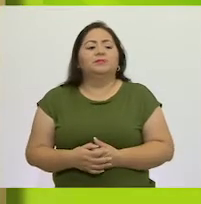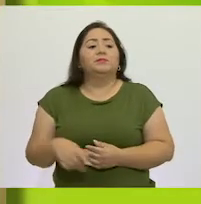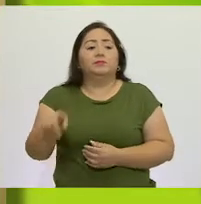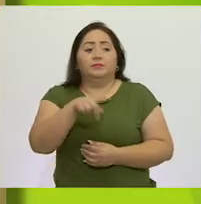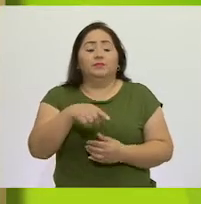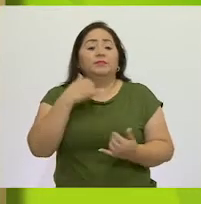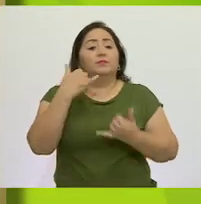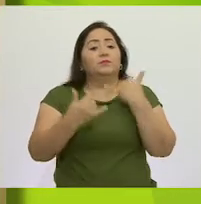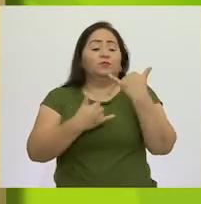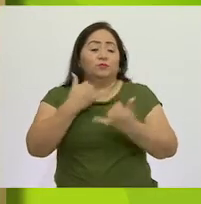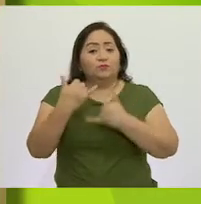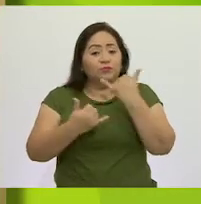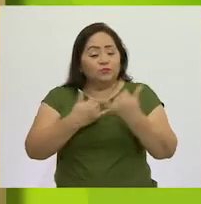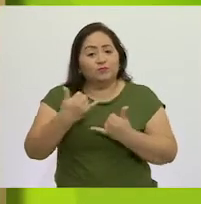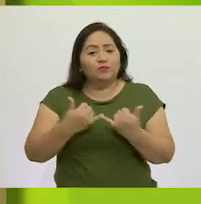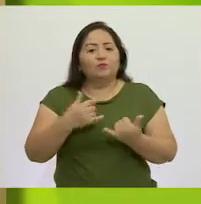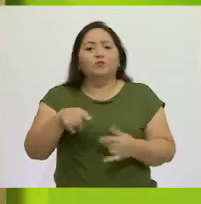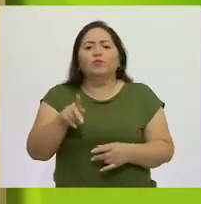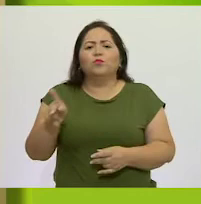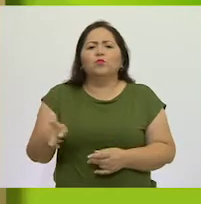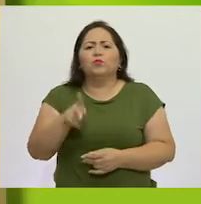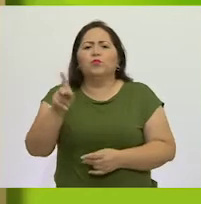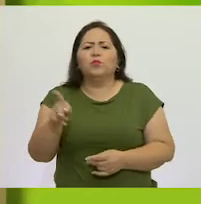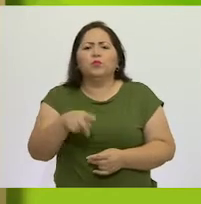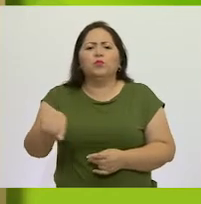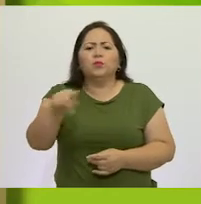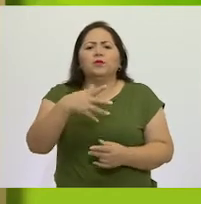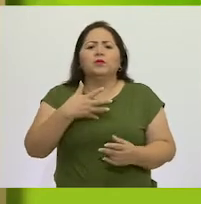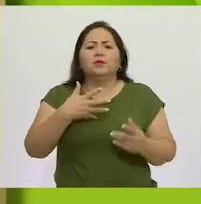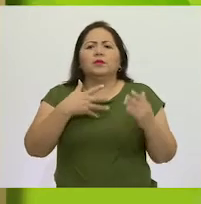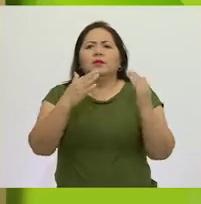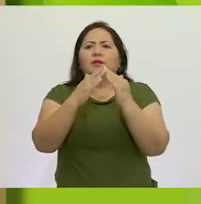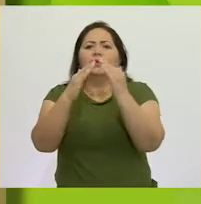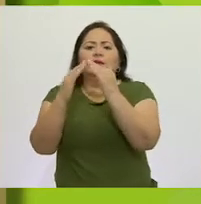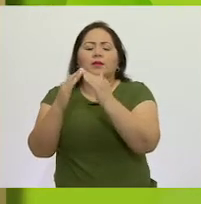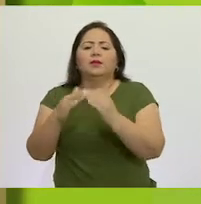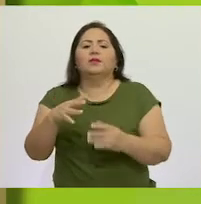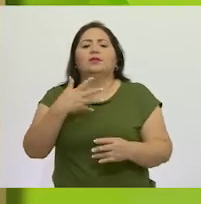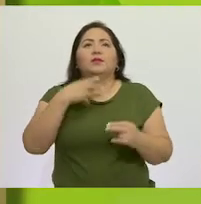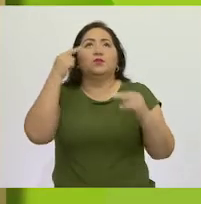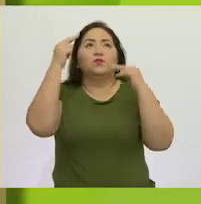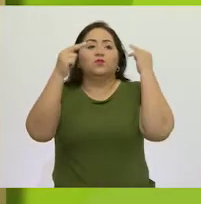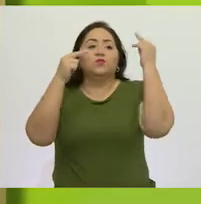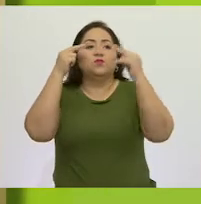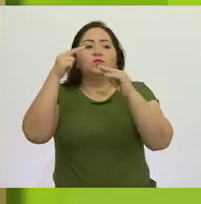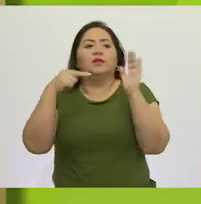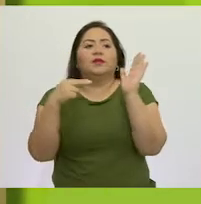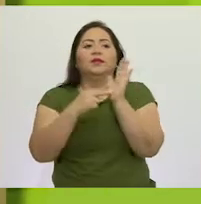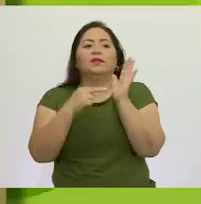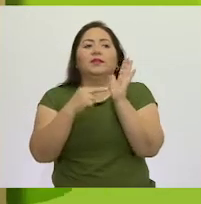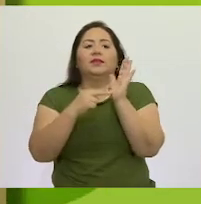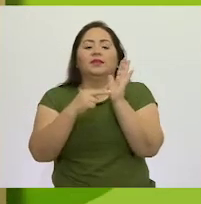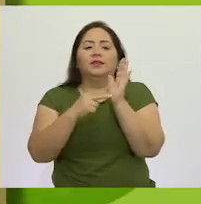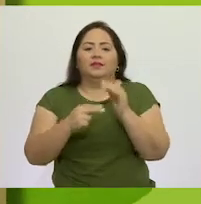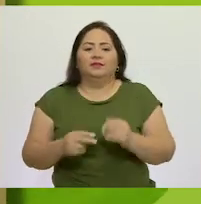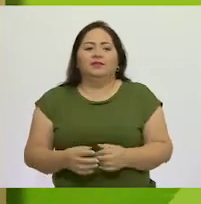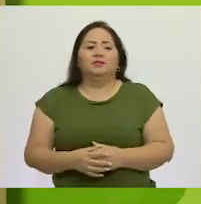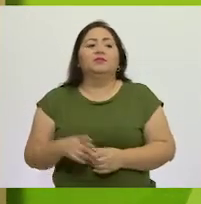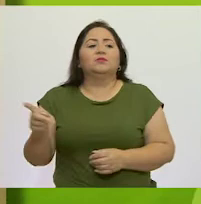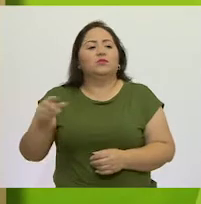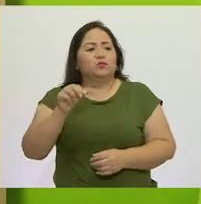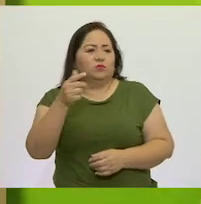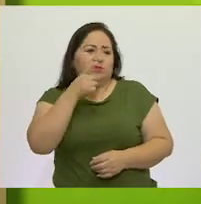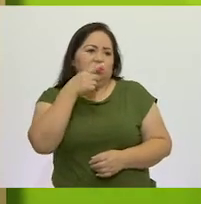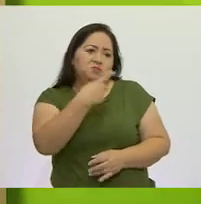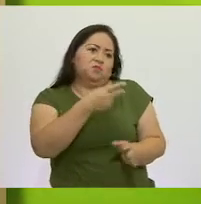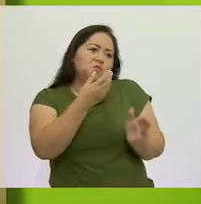Están jugando y es un pueblo que tiene casas y tiene nubes negras. En su